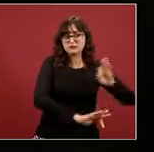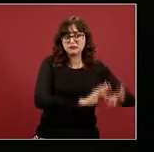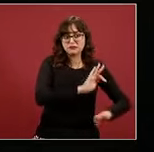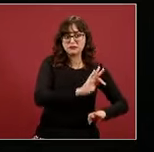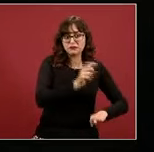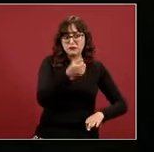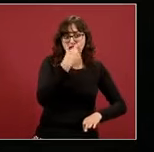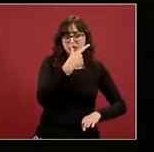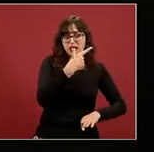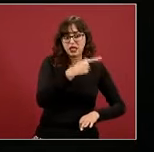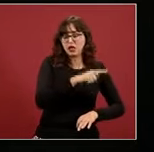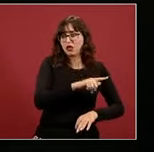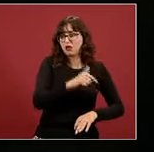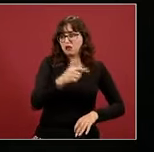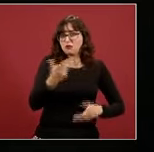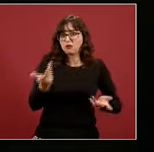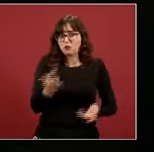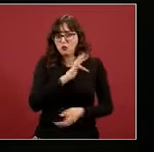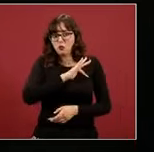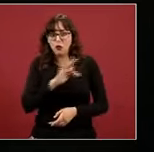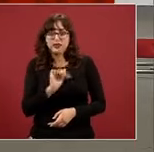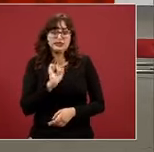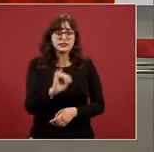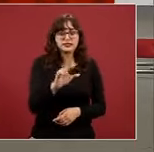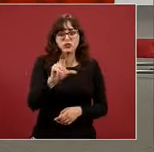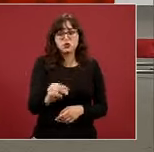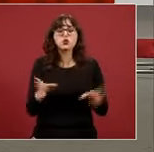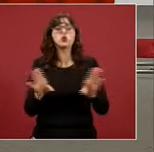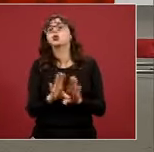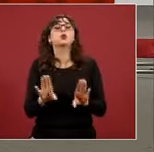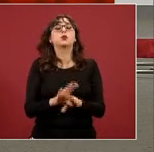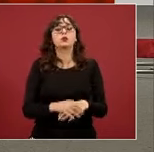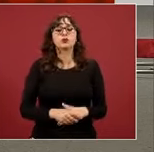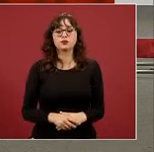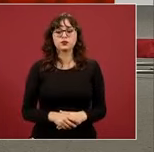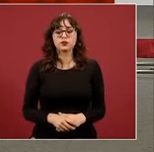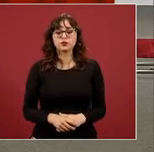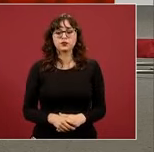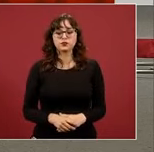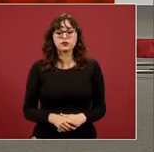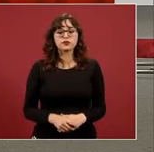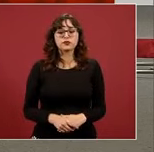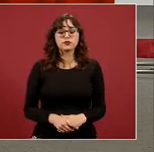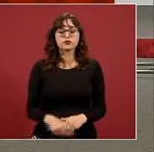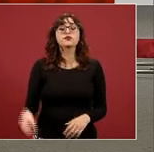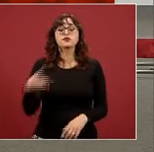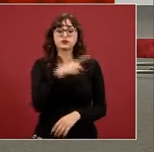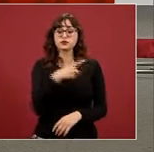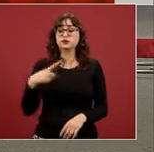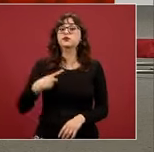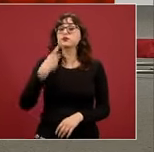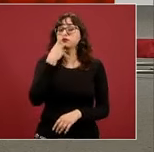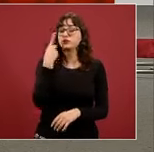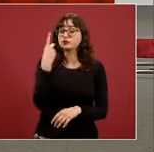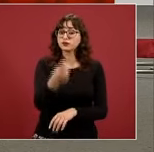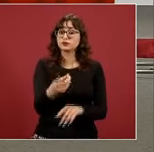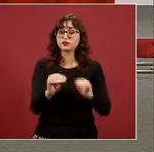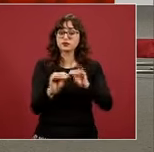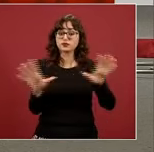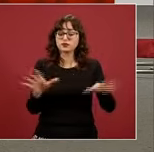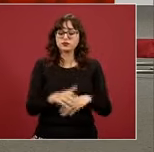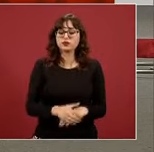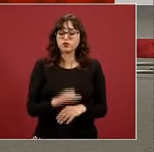posible o no realmente? Claro. Por favor. Lo primero que quisiera aclarar es que en el mes de abril lo que